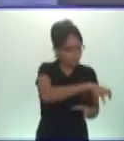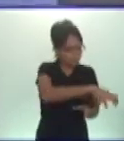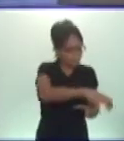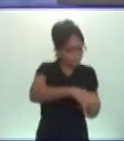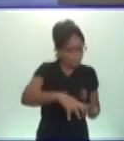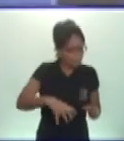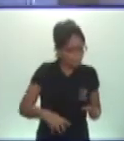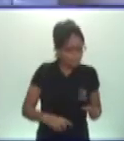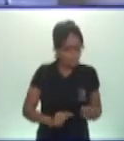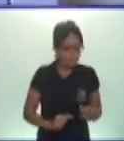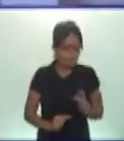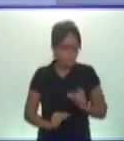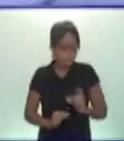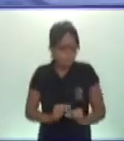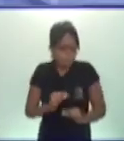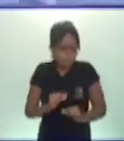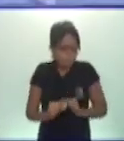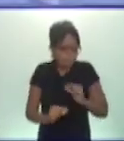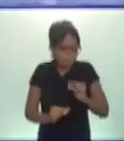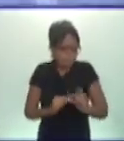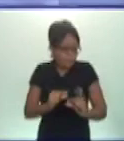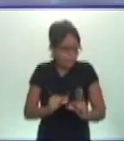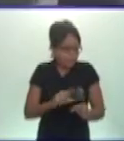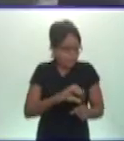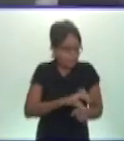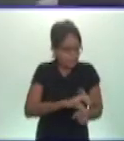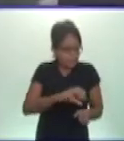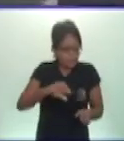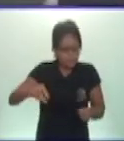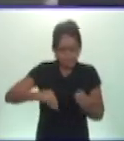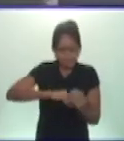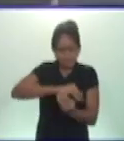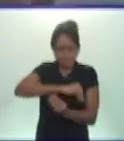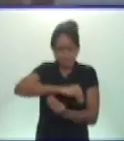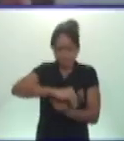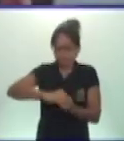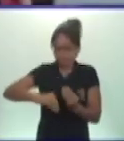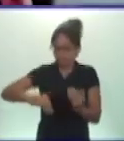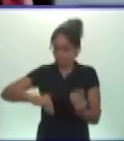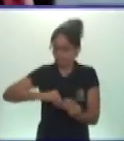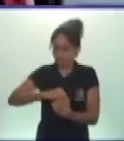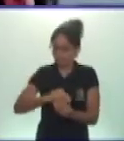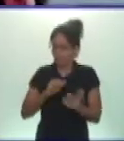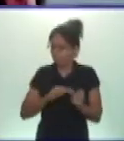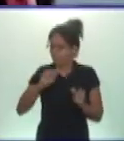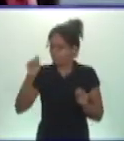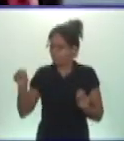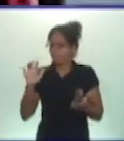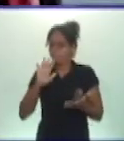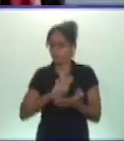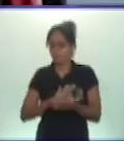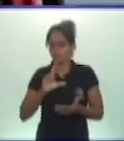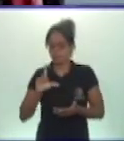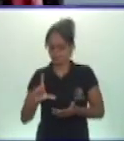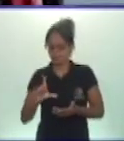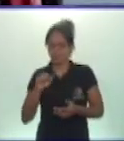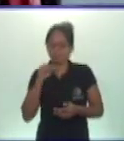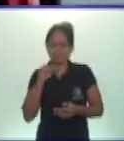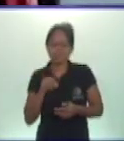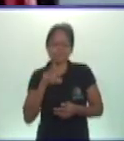sino el desarrollo y los asentamientos industriales de la bahía hacia el Mariel, en ese nuevo proyecto nacido